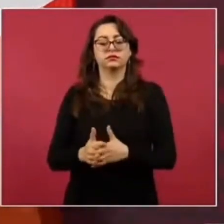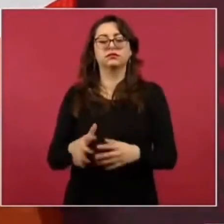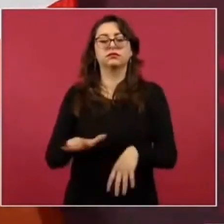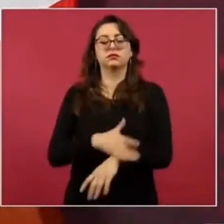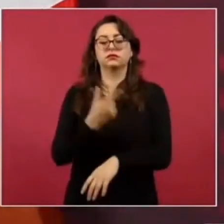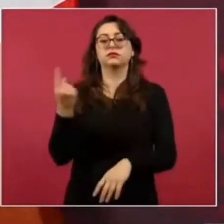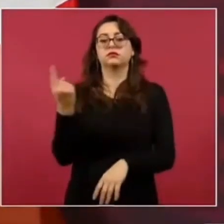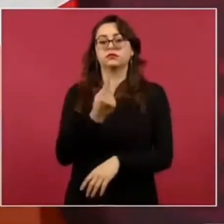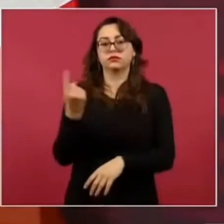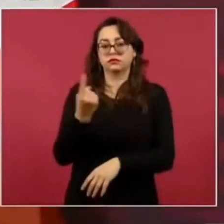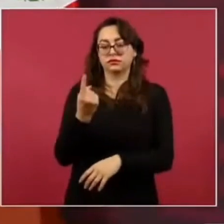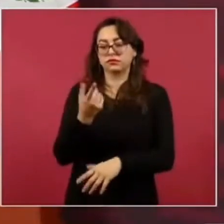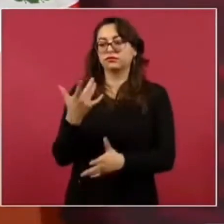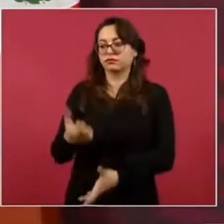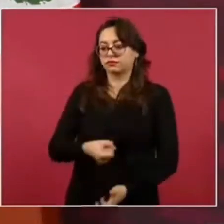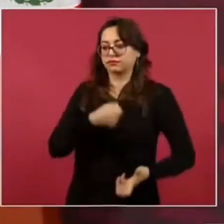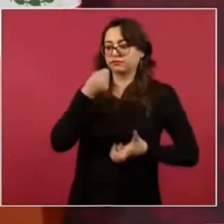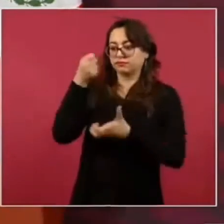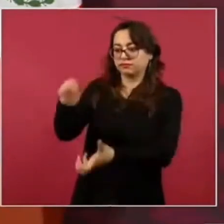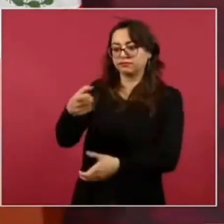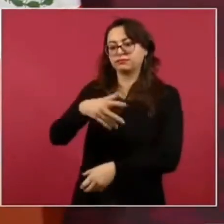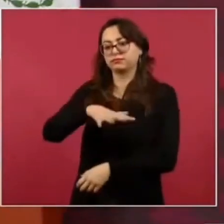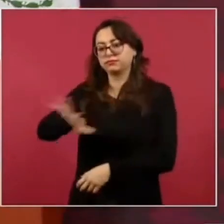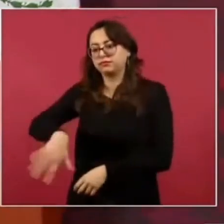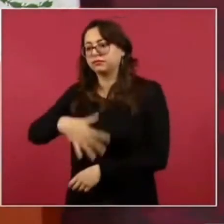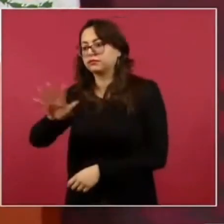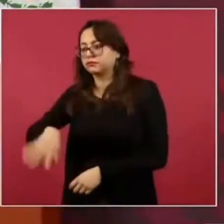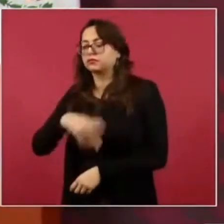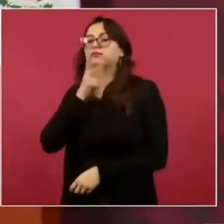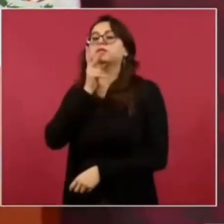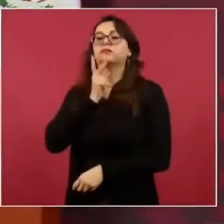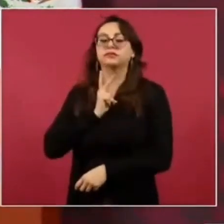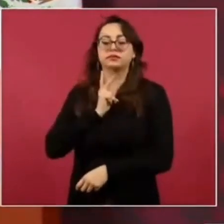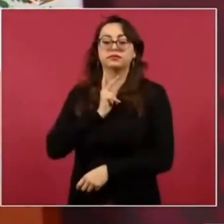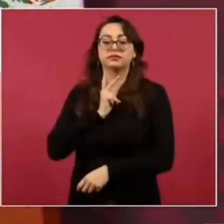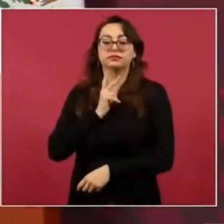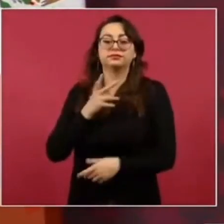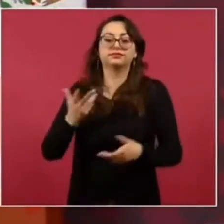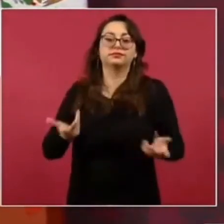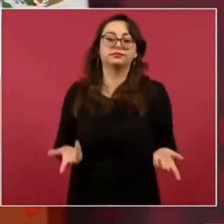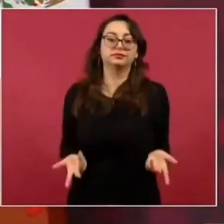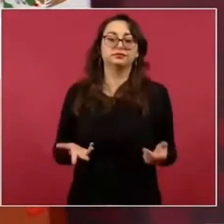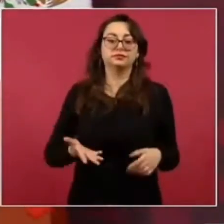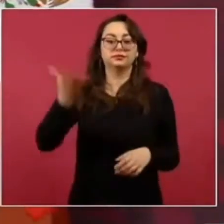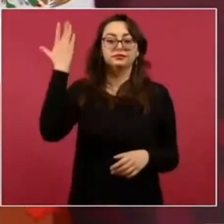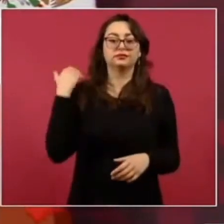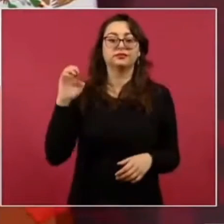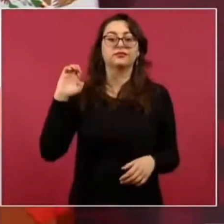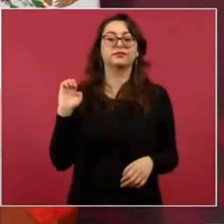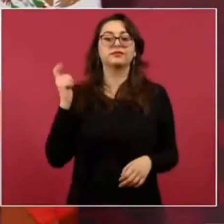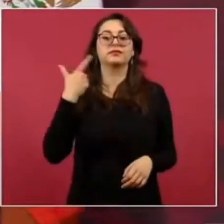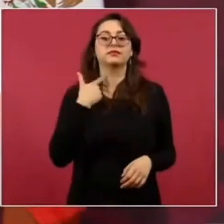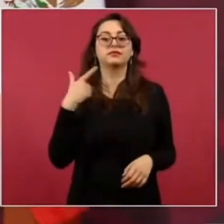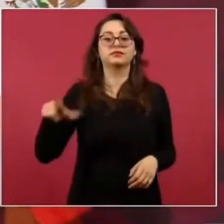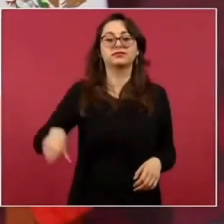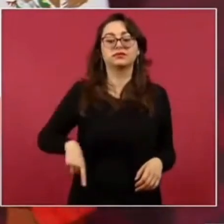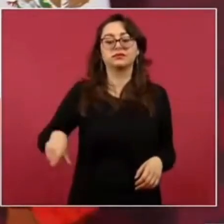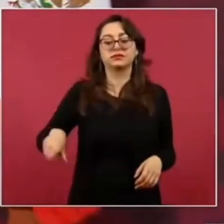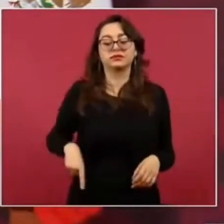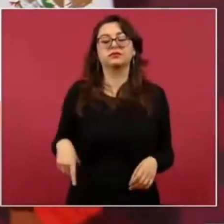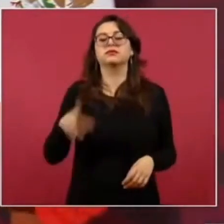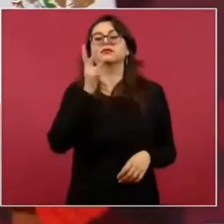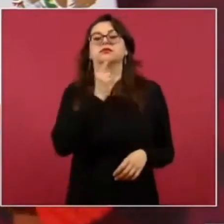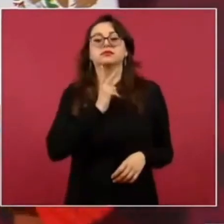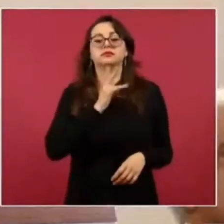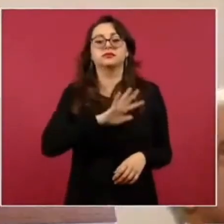invirtió en exploración, que no se hacía. ¿Y saben dónde se invertían? En exploración